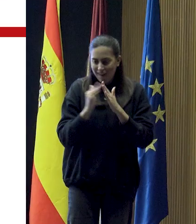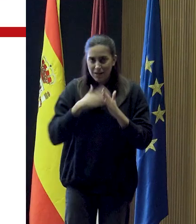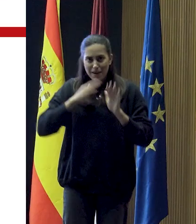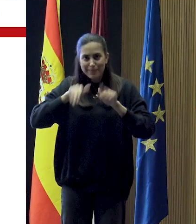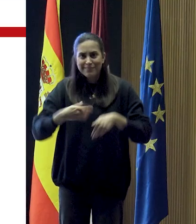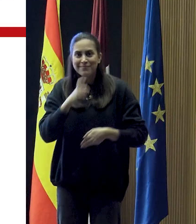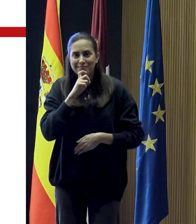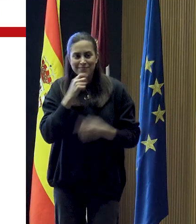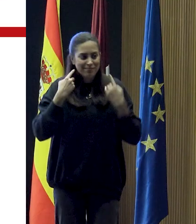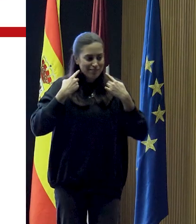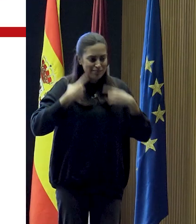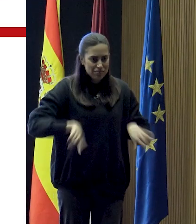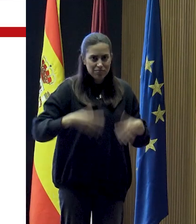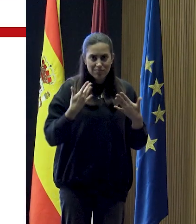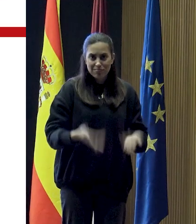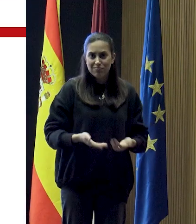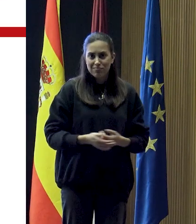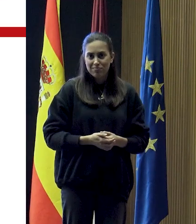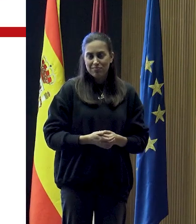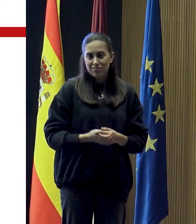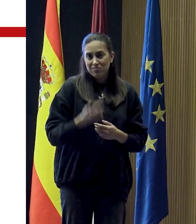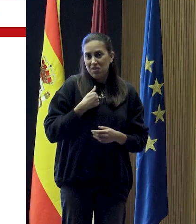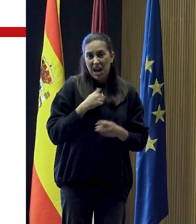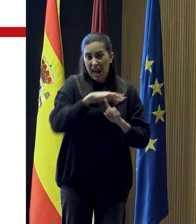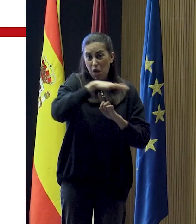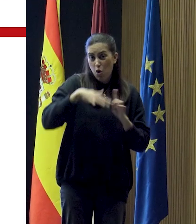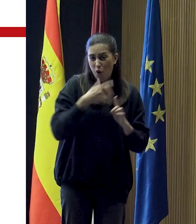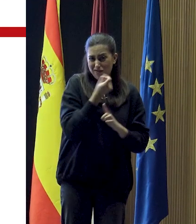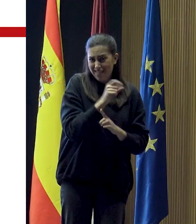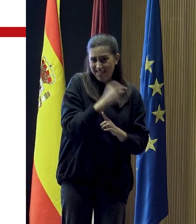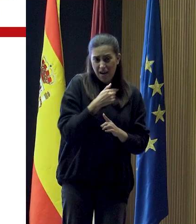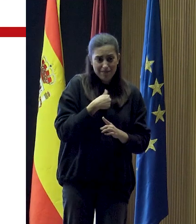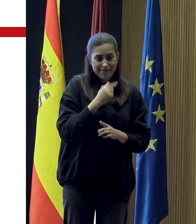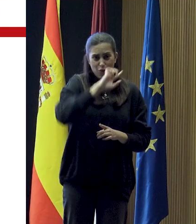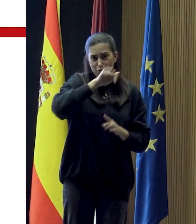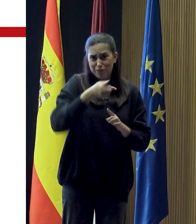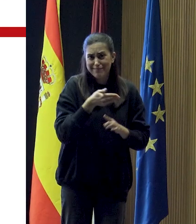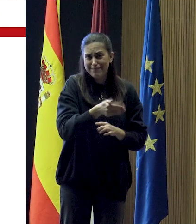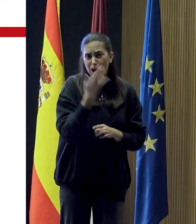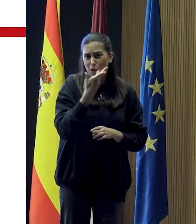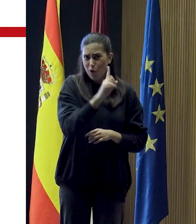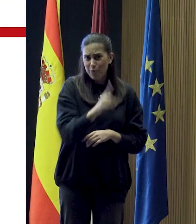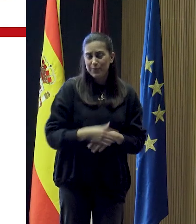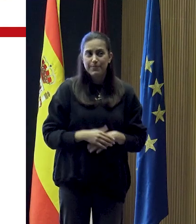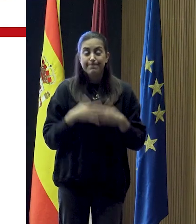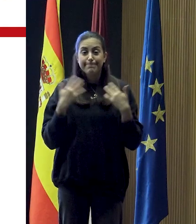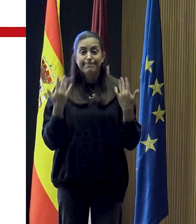se encuentran perdidos en medio de un paraje que es su entorno habitual, ¿vale?